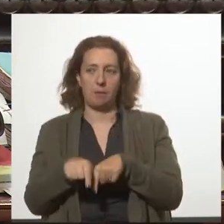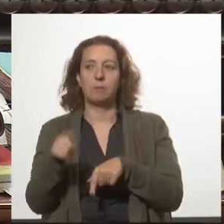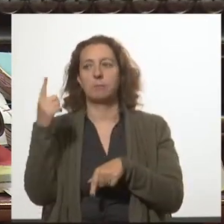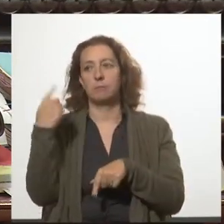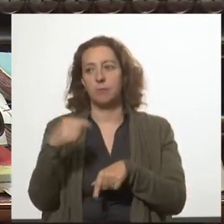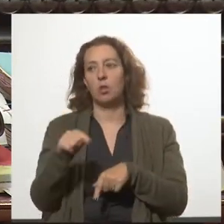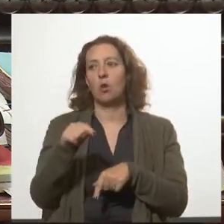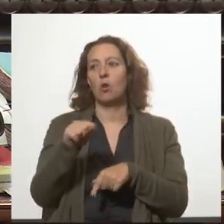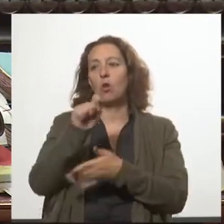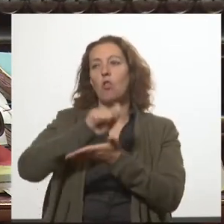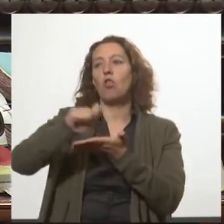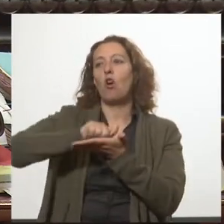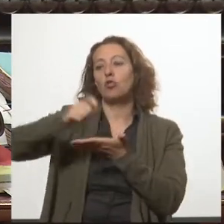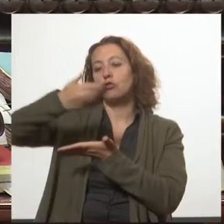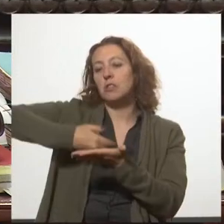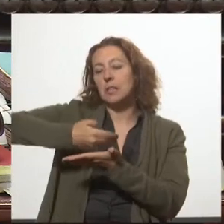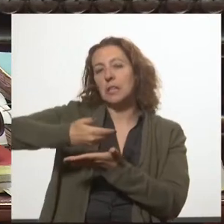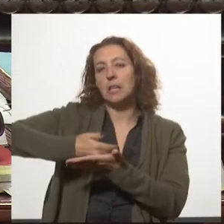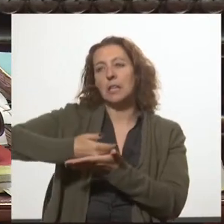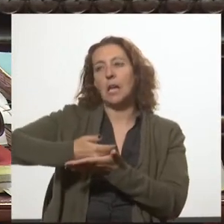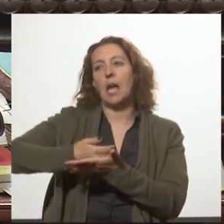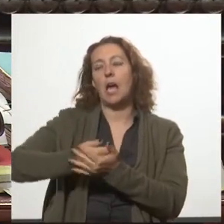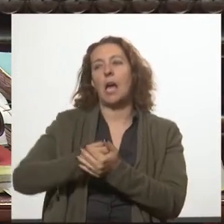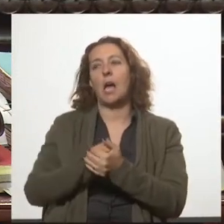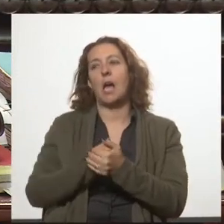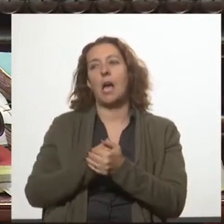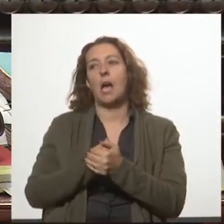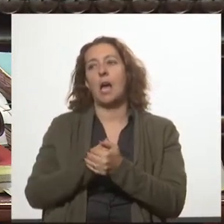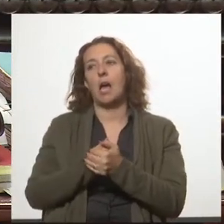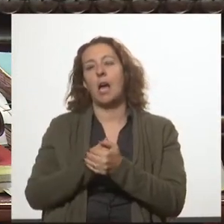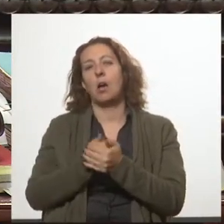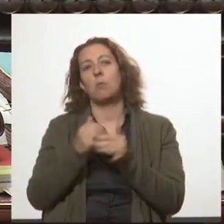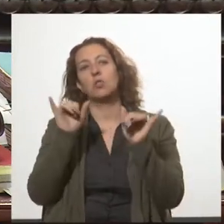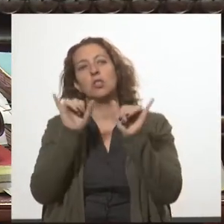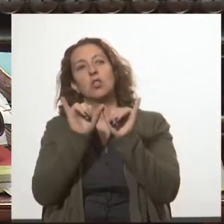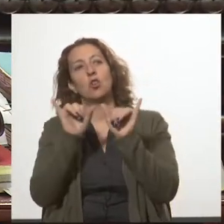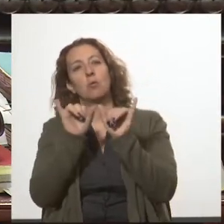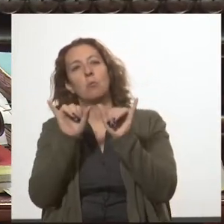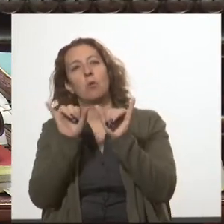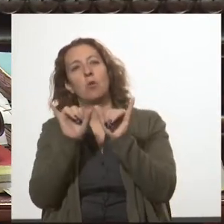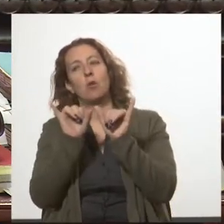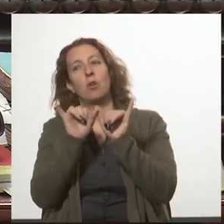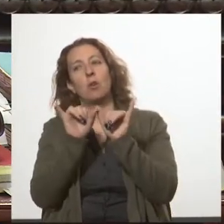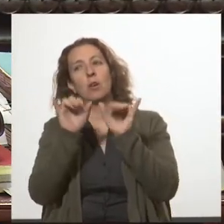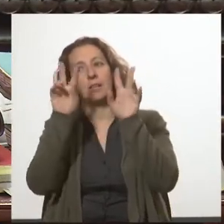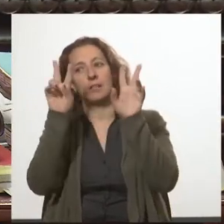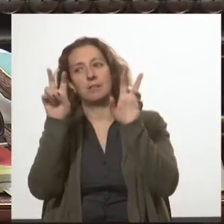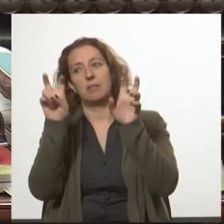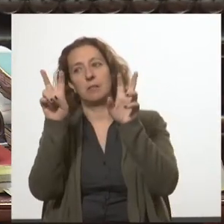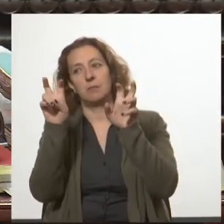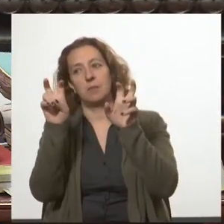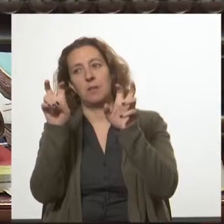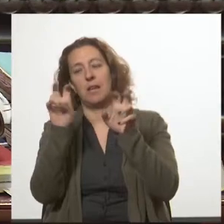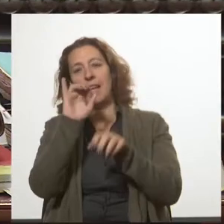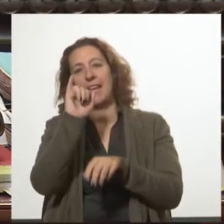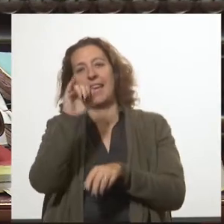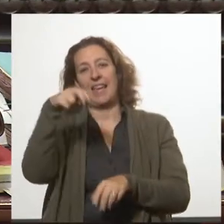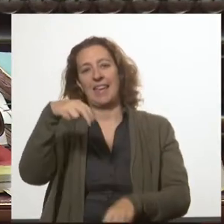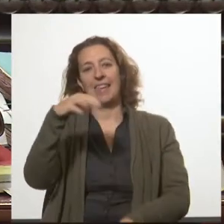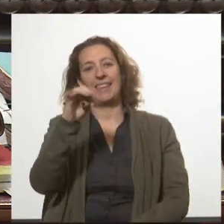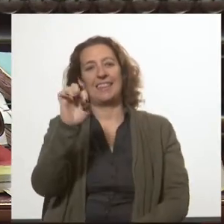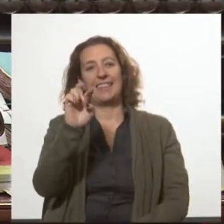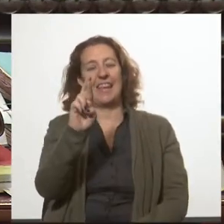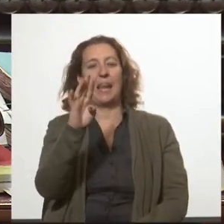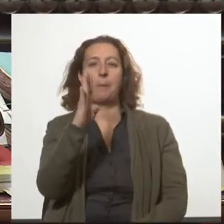doctrina también usa como sinónimo el término interpelación preseas en preguntas